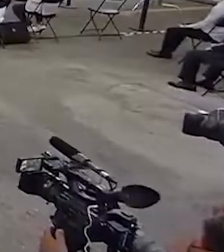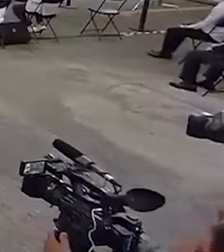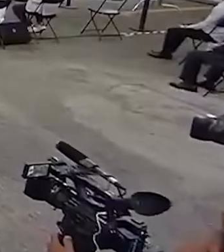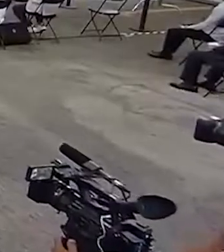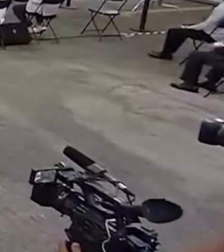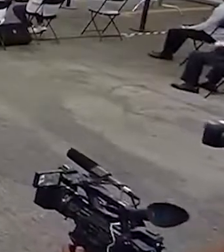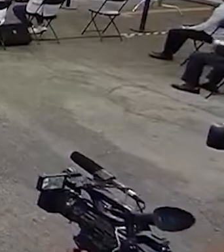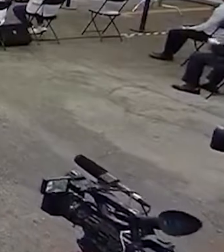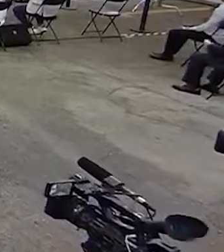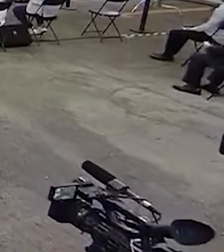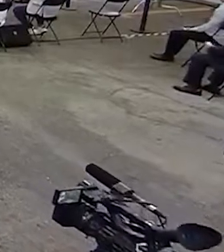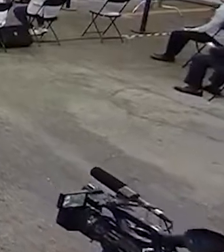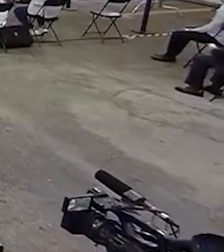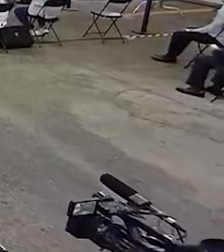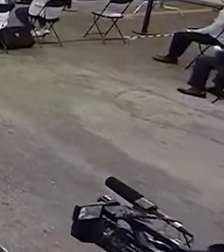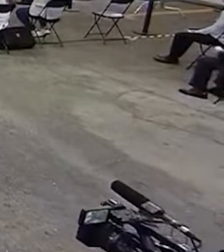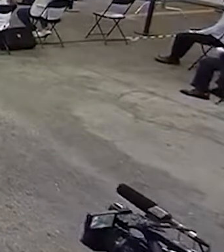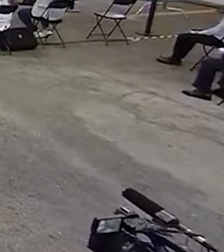Pues nos da